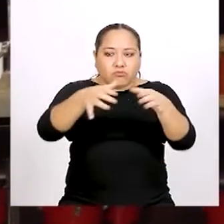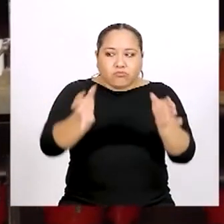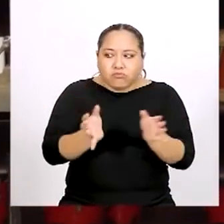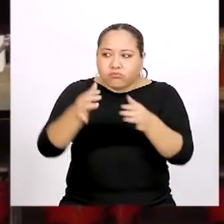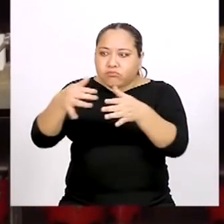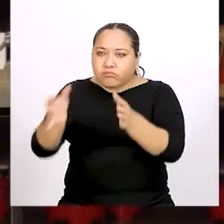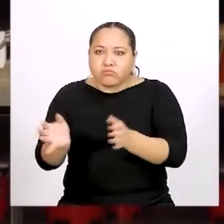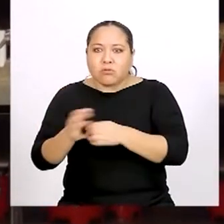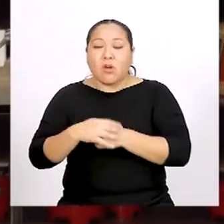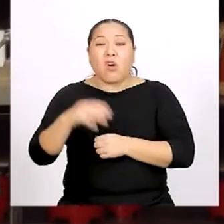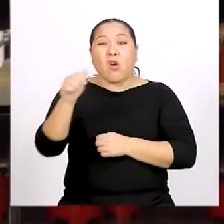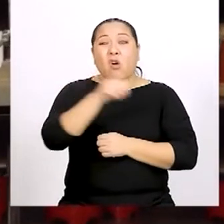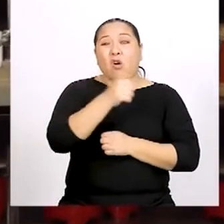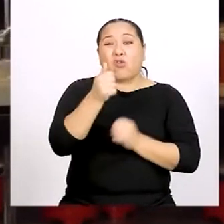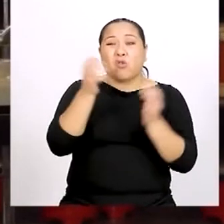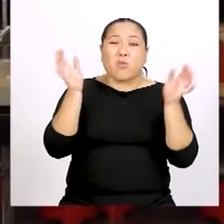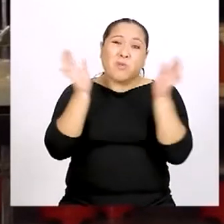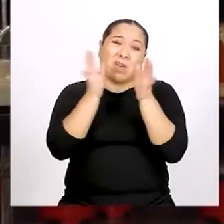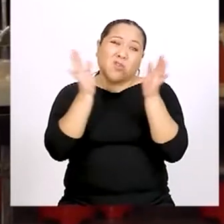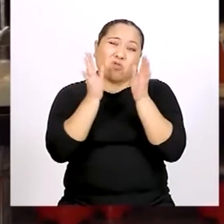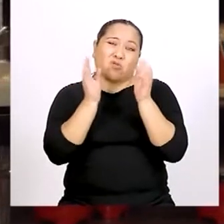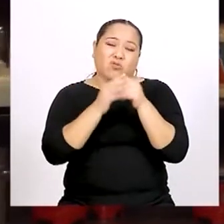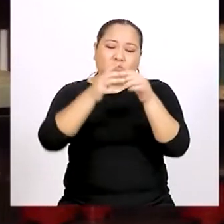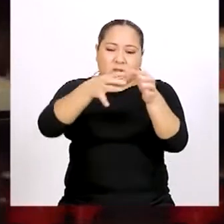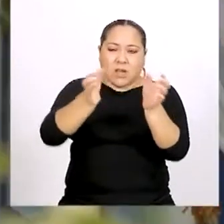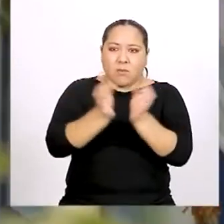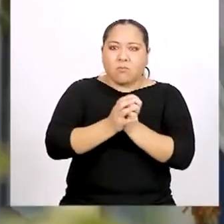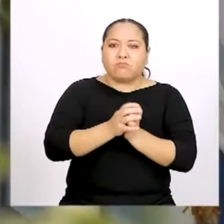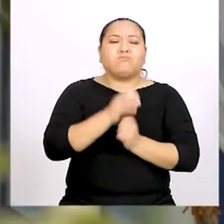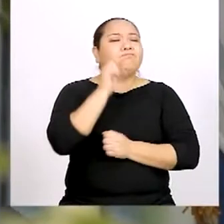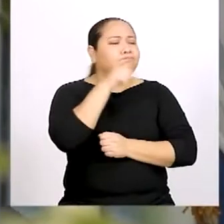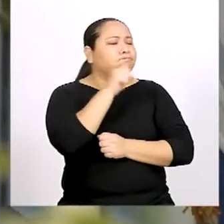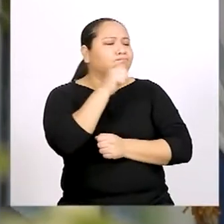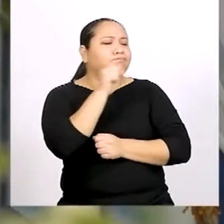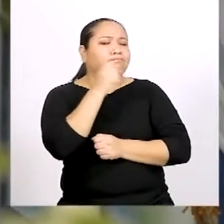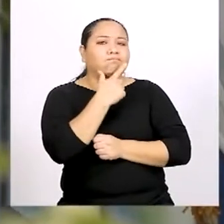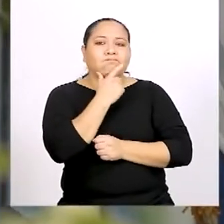1, 2, 3, 4, 5, 6, 7 el bombo. Y otros tienen menos tambores.